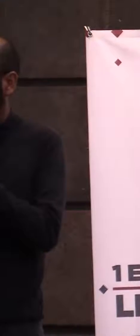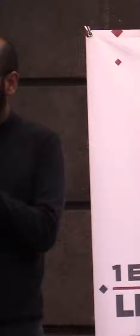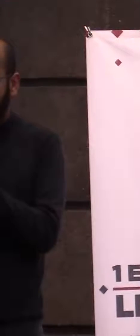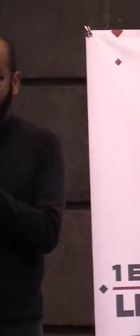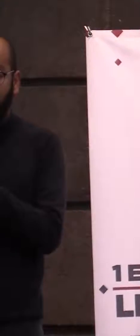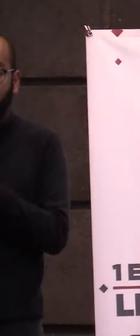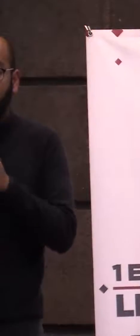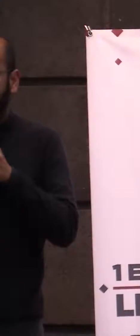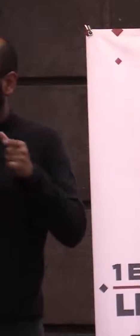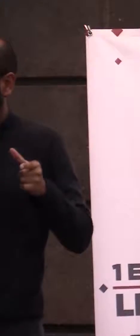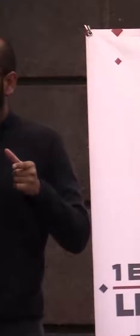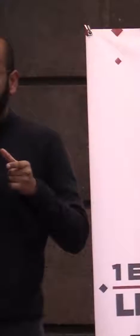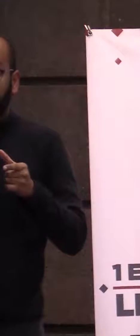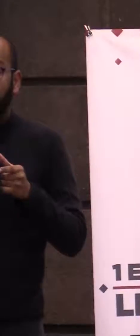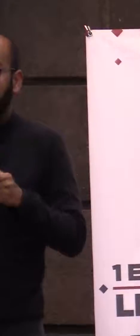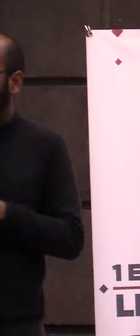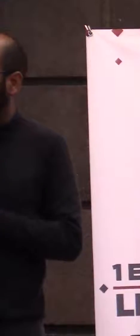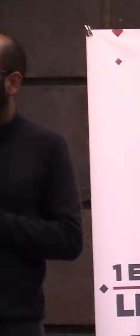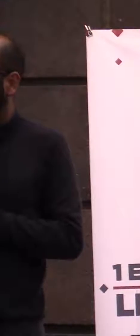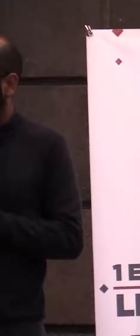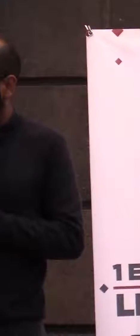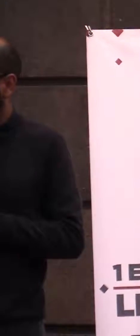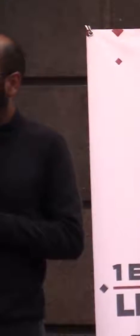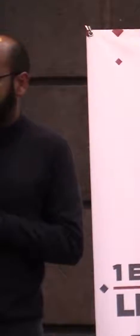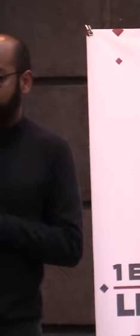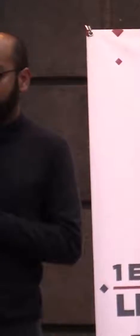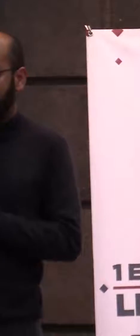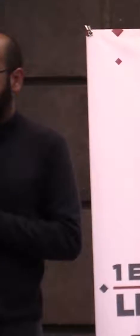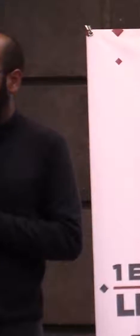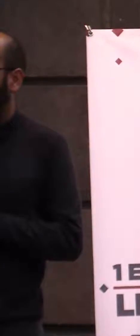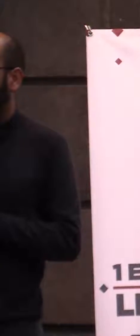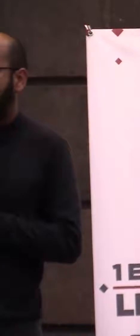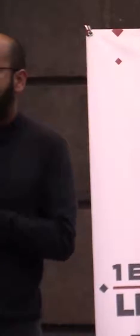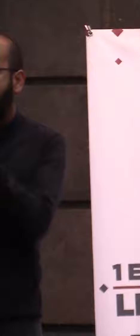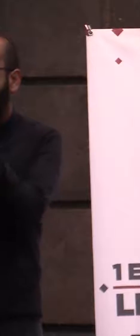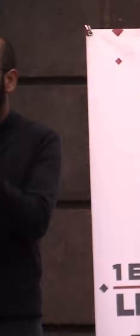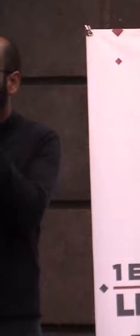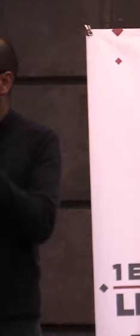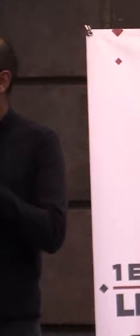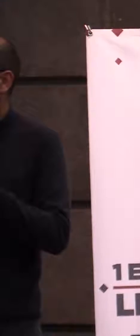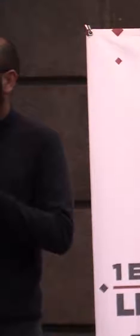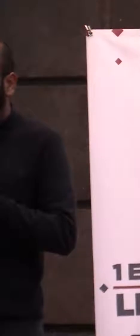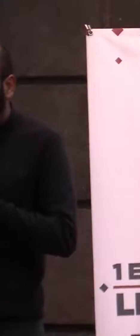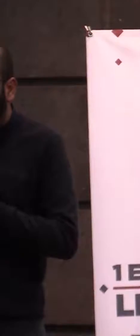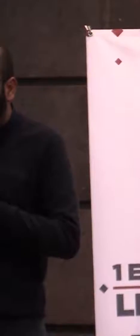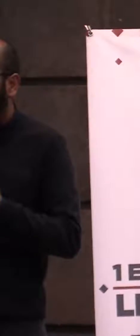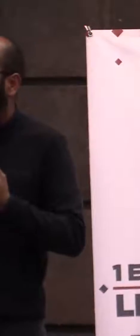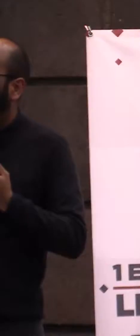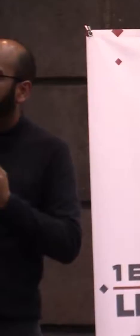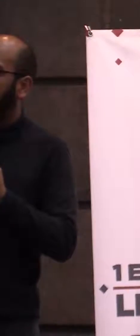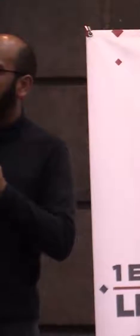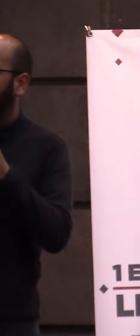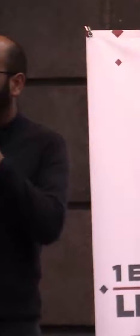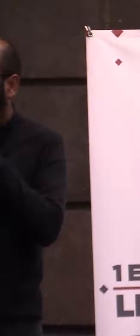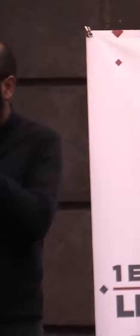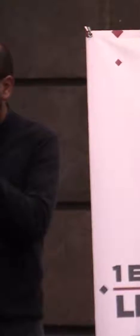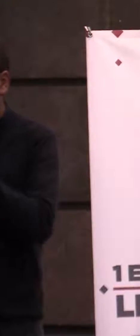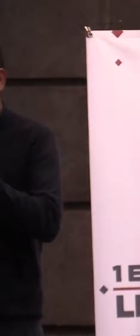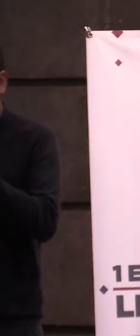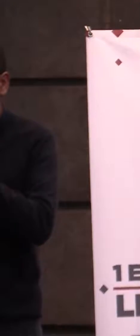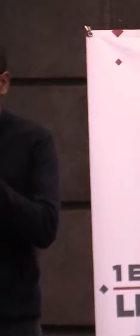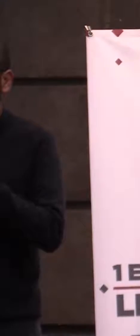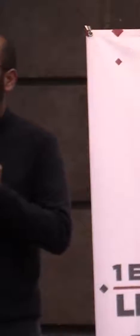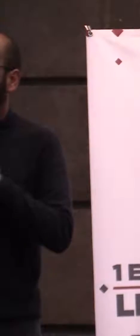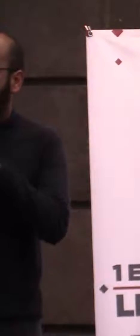ilícito, el ejercicio abusivo de funciones por parte de servidores públicos, el robo de transporte